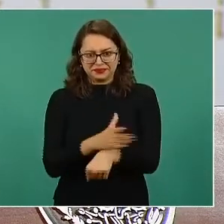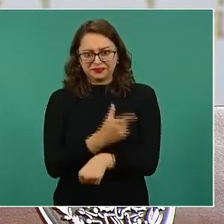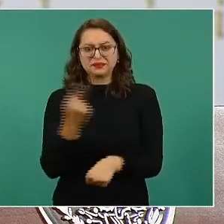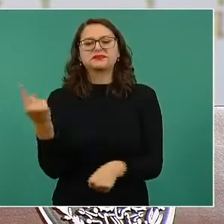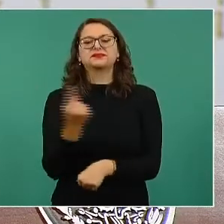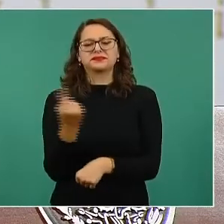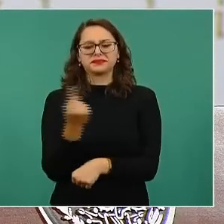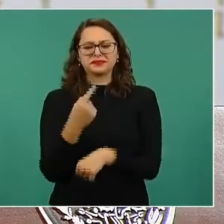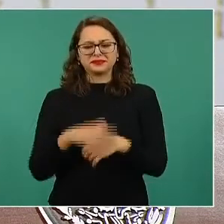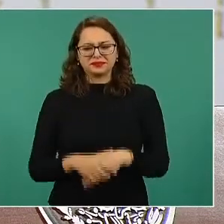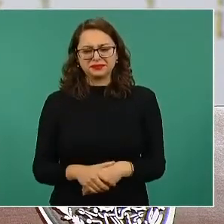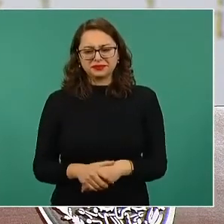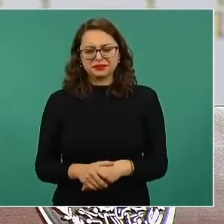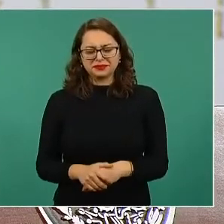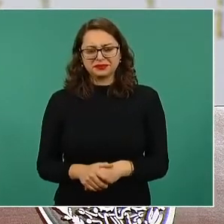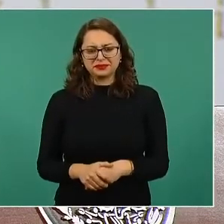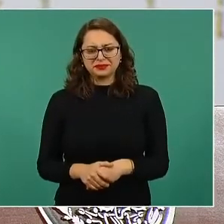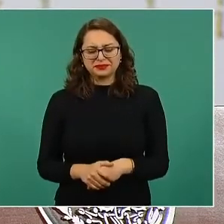que